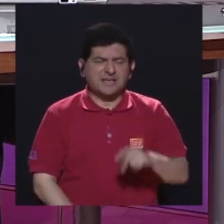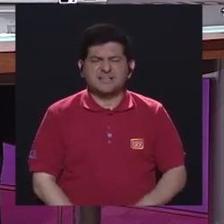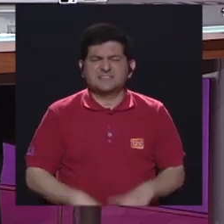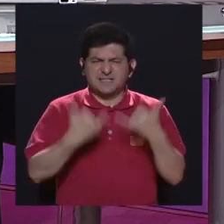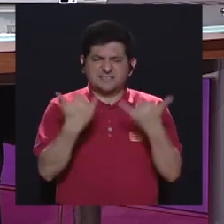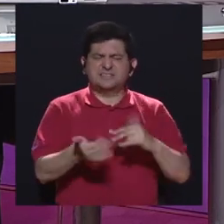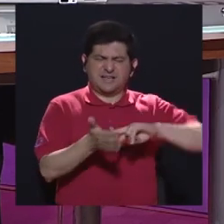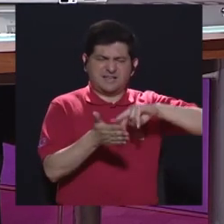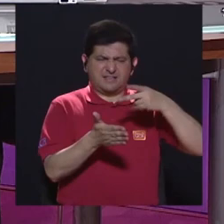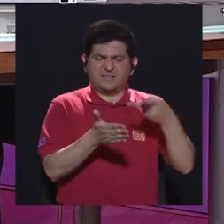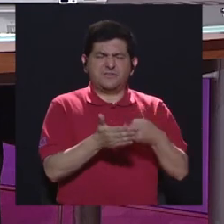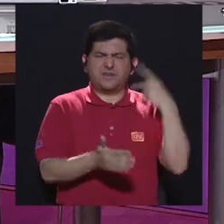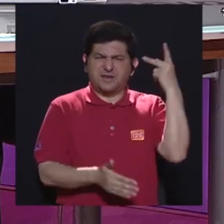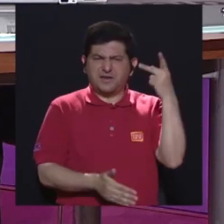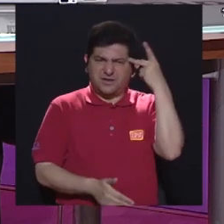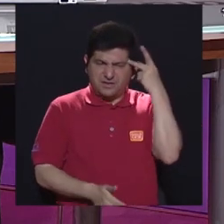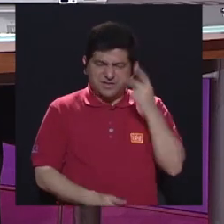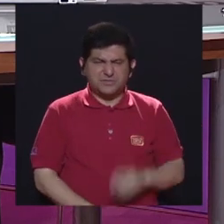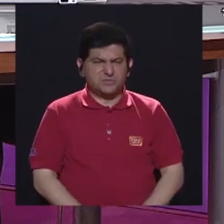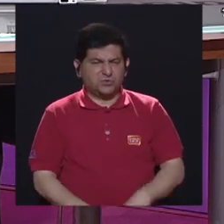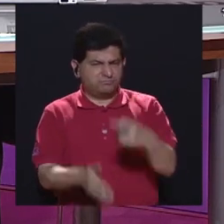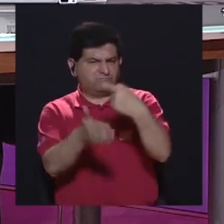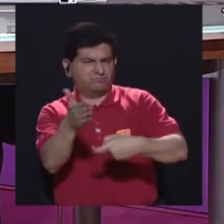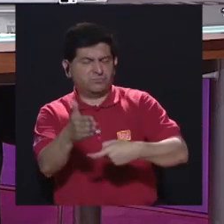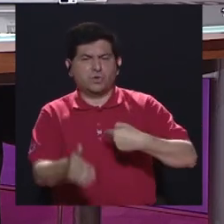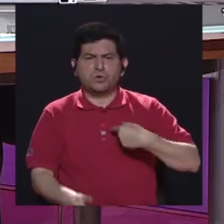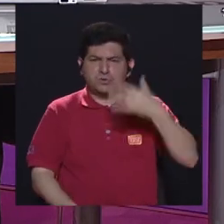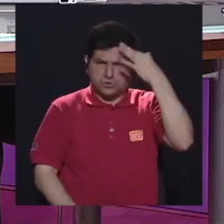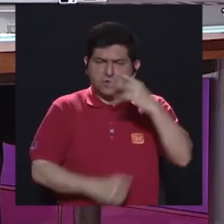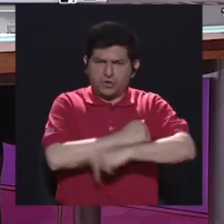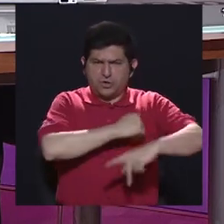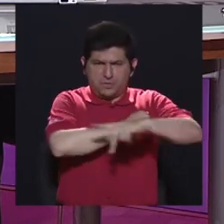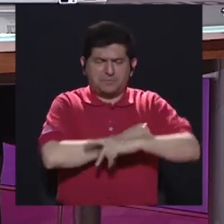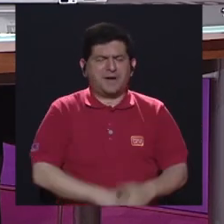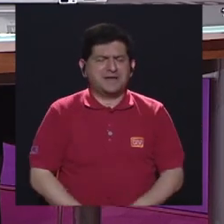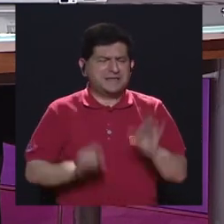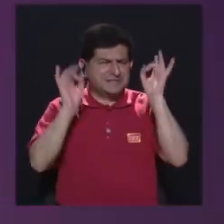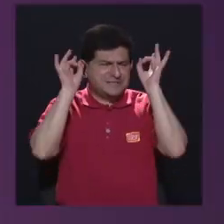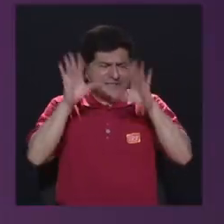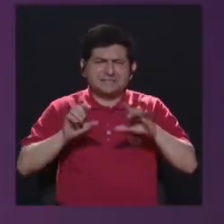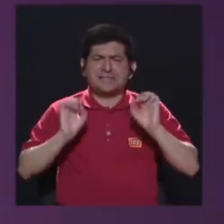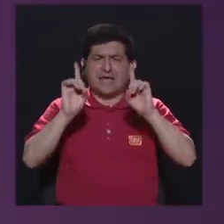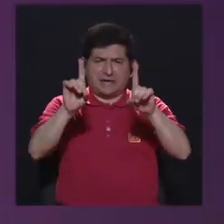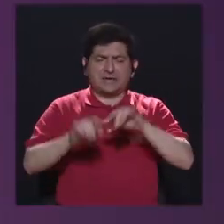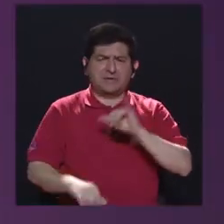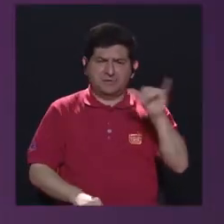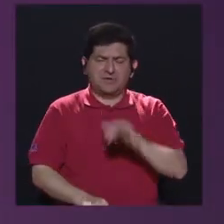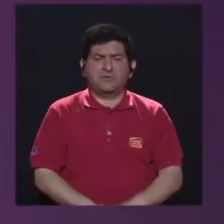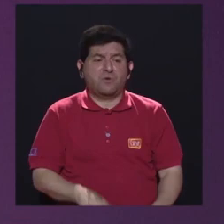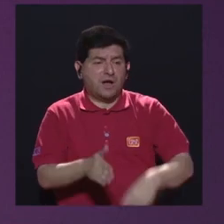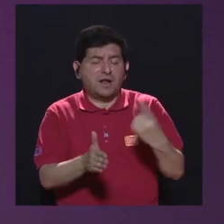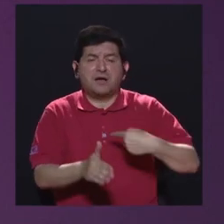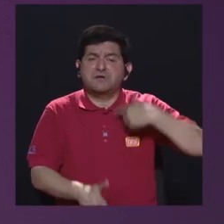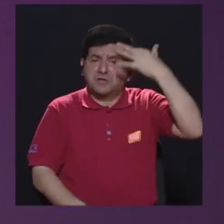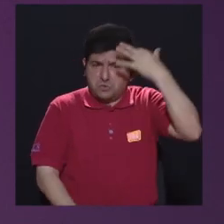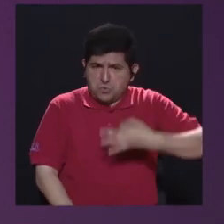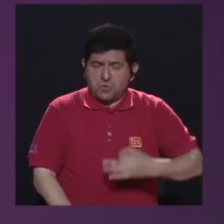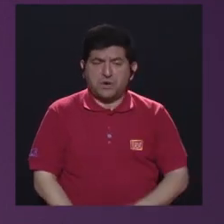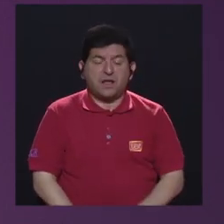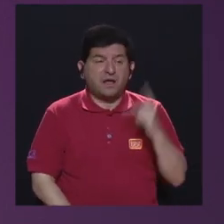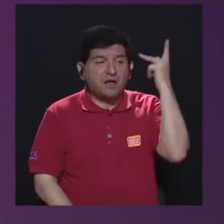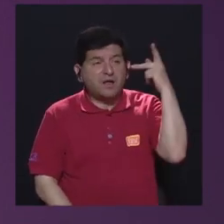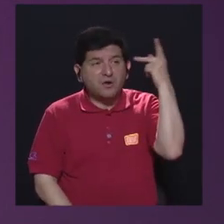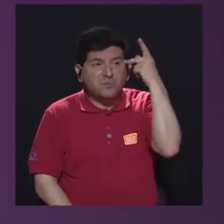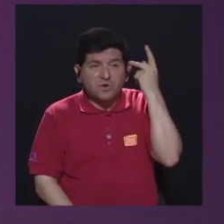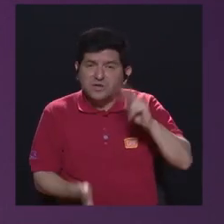definido lo político, o también uno, yo vengo de un país donde hay pésima educación, entonces también a veces uno cree de que lo